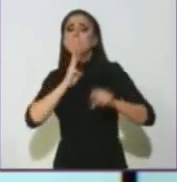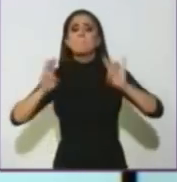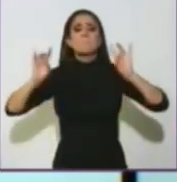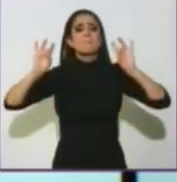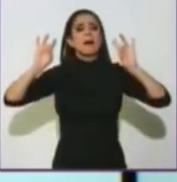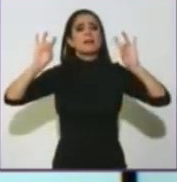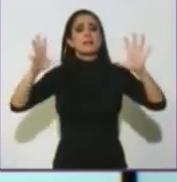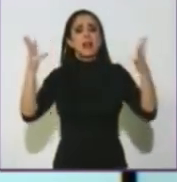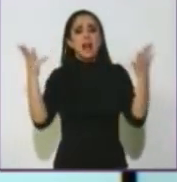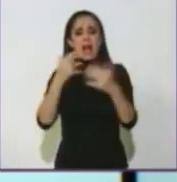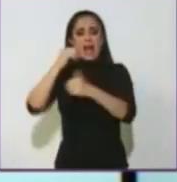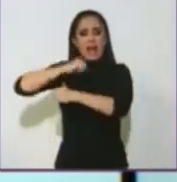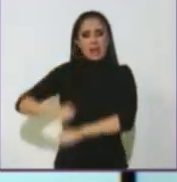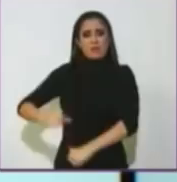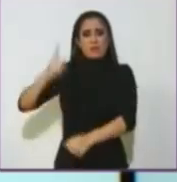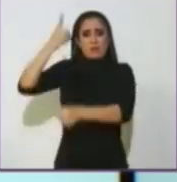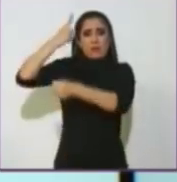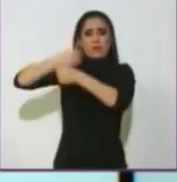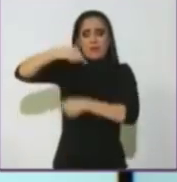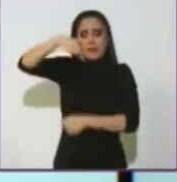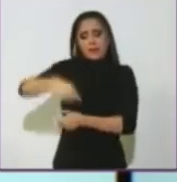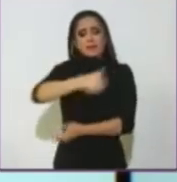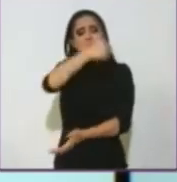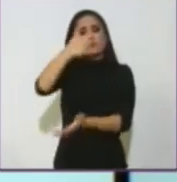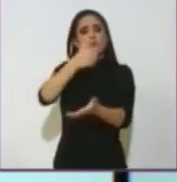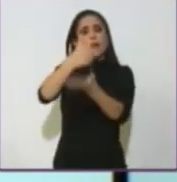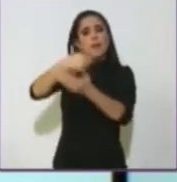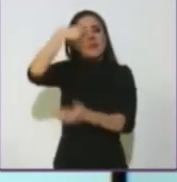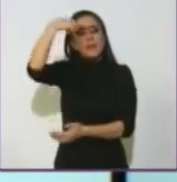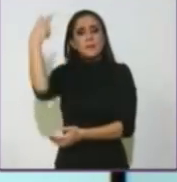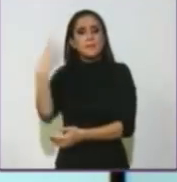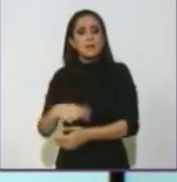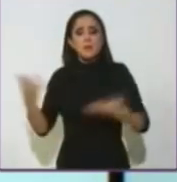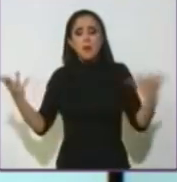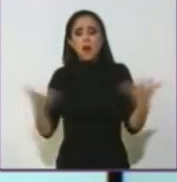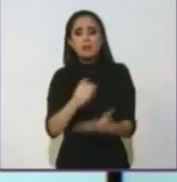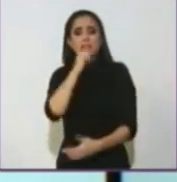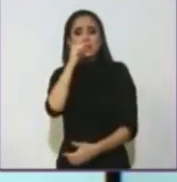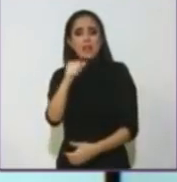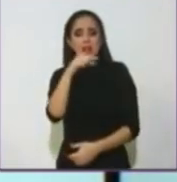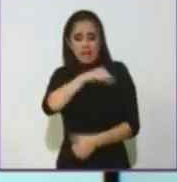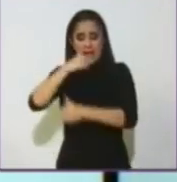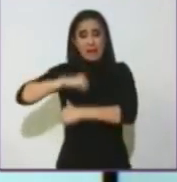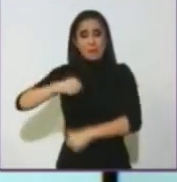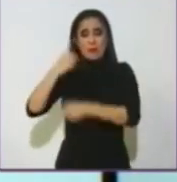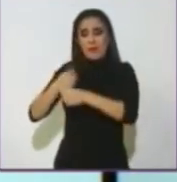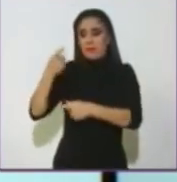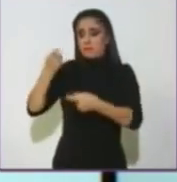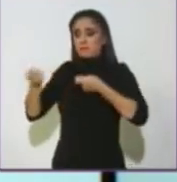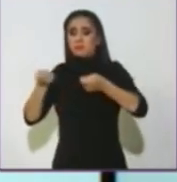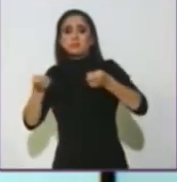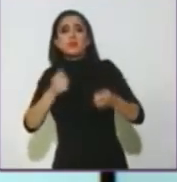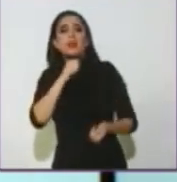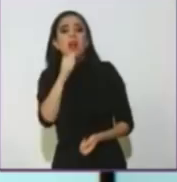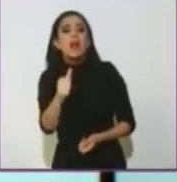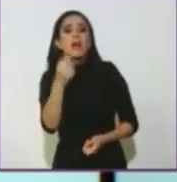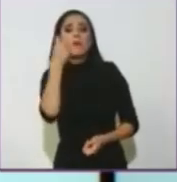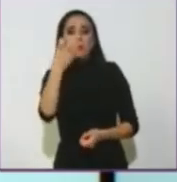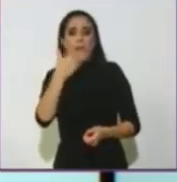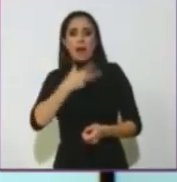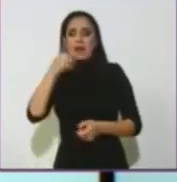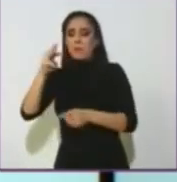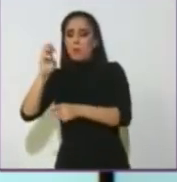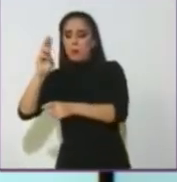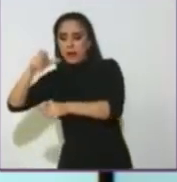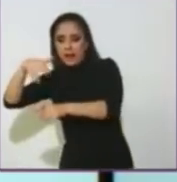autoridad en la ciudad de mexico nunca quiso ejercer su autoridad y por eso tenemos narco delegados de morena